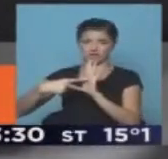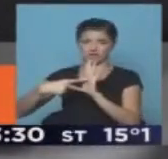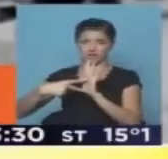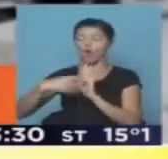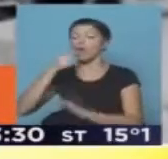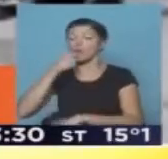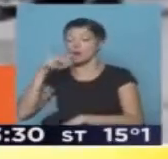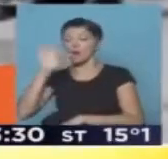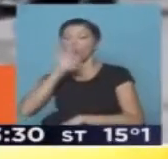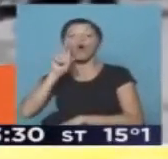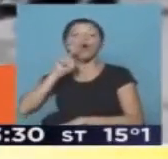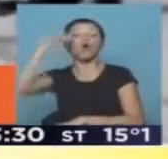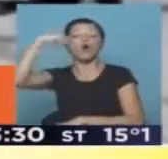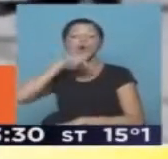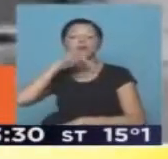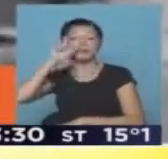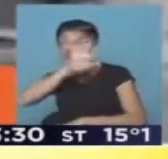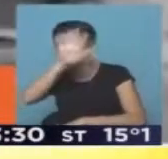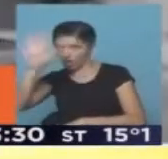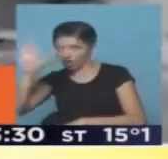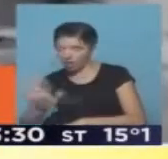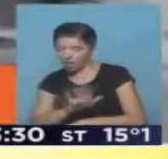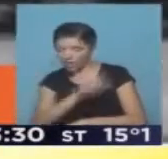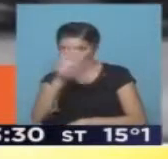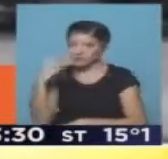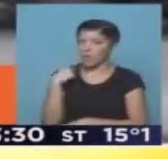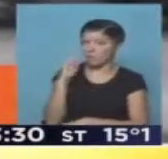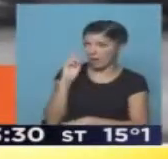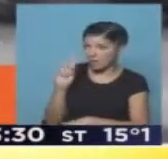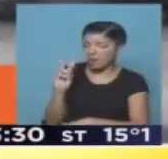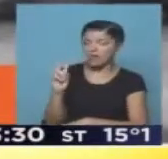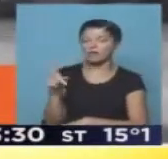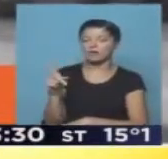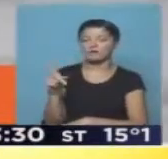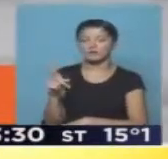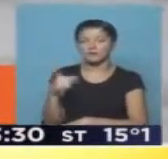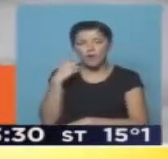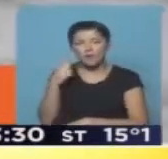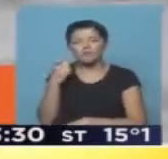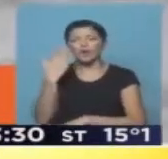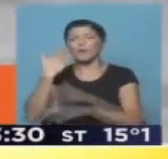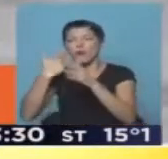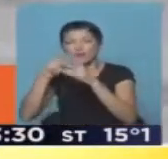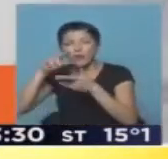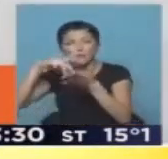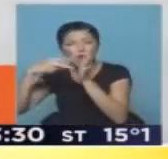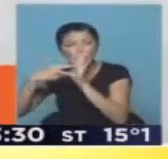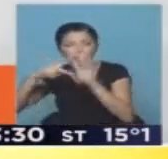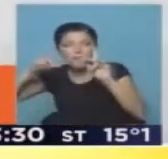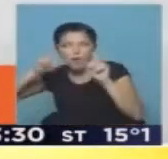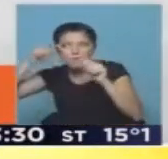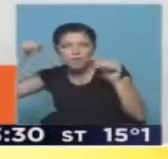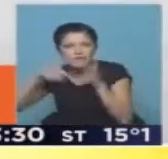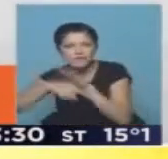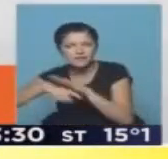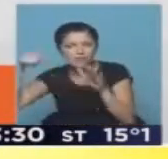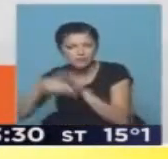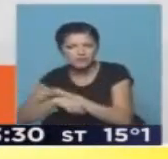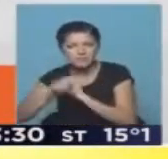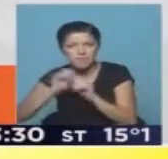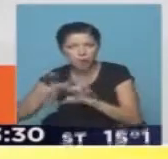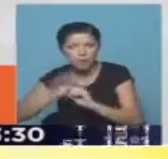medio oriente es una lamentable elección de cómo son cada vez más graves los conflictos y cómo las